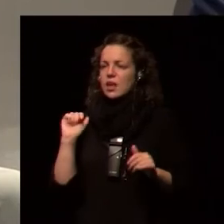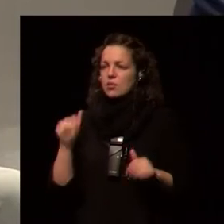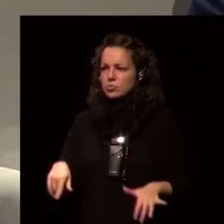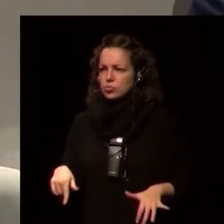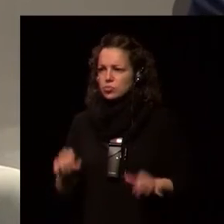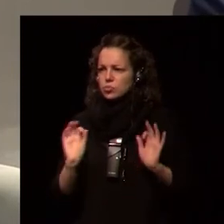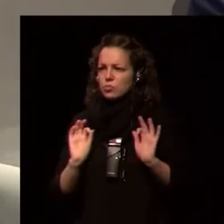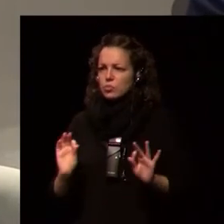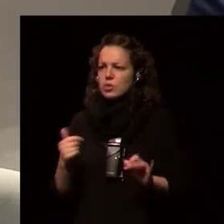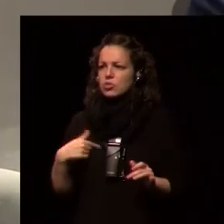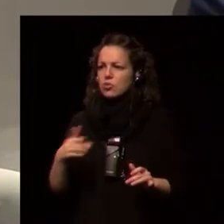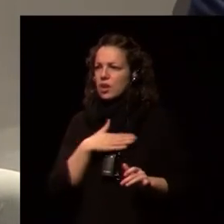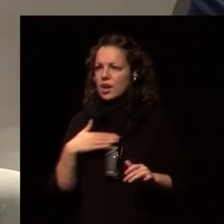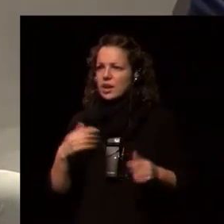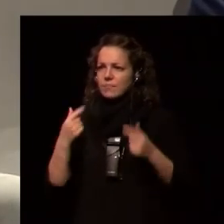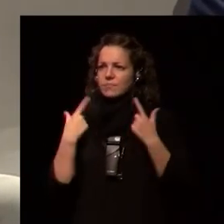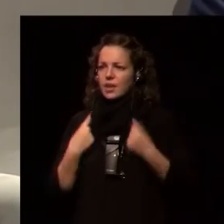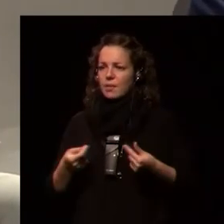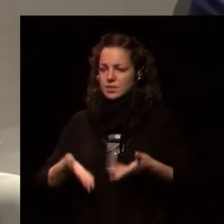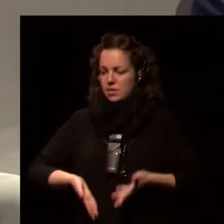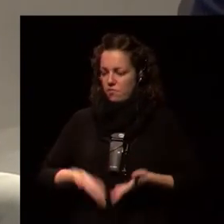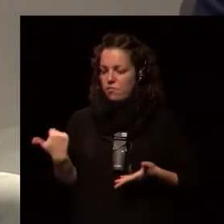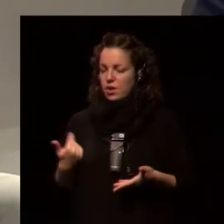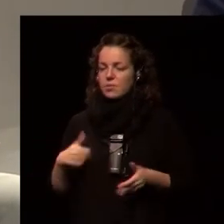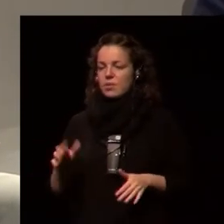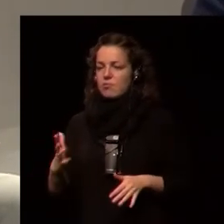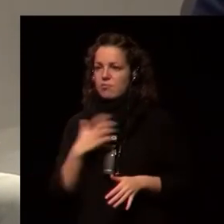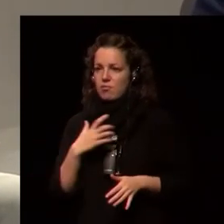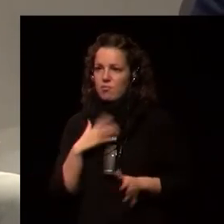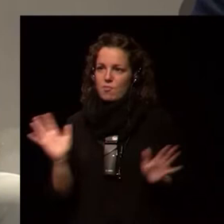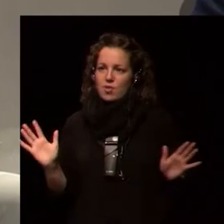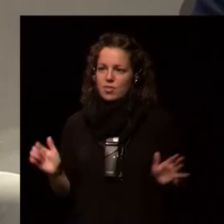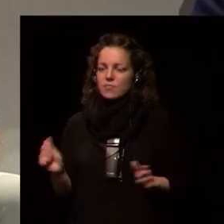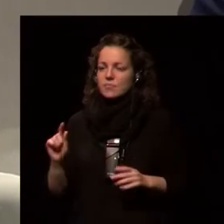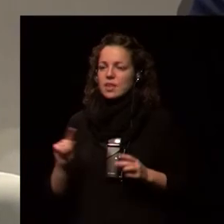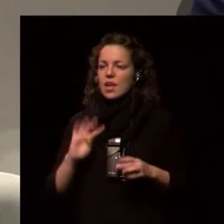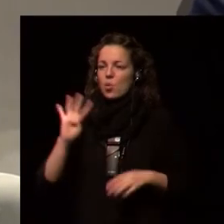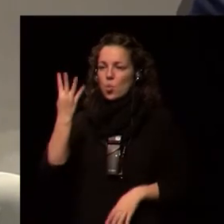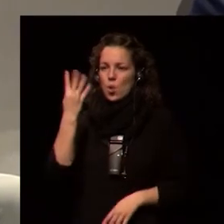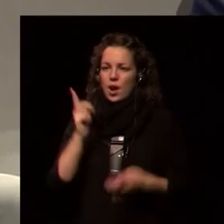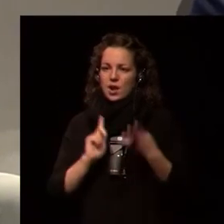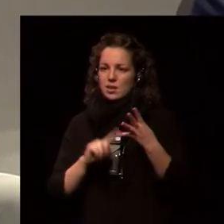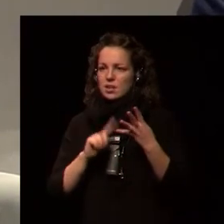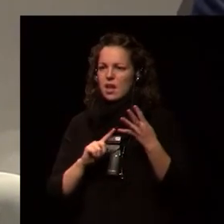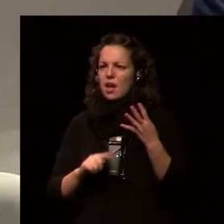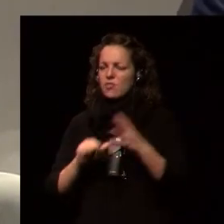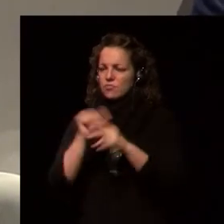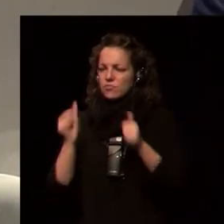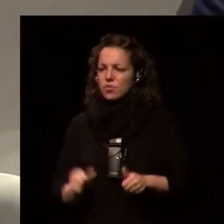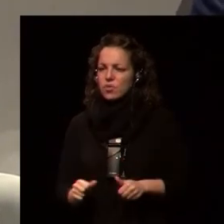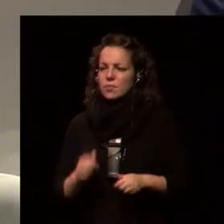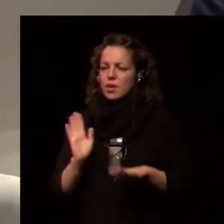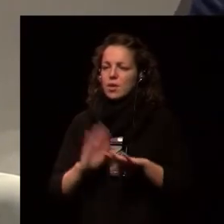quería quitarme la camisa, pero no voy a hacerlo. Y la cuarta manera de